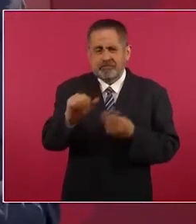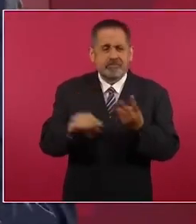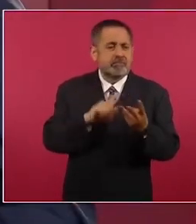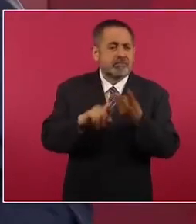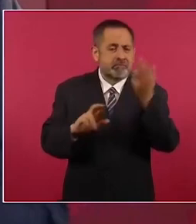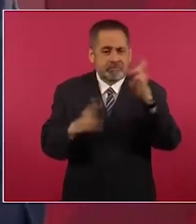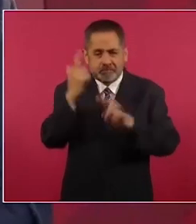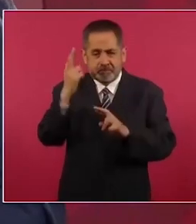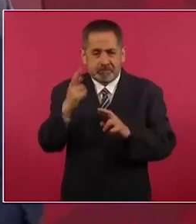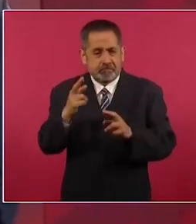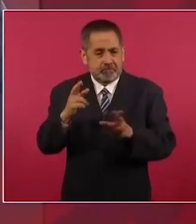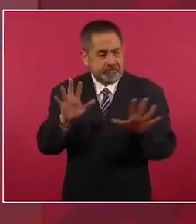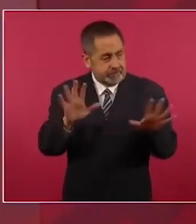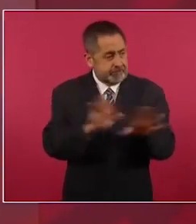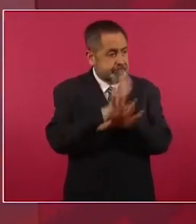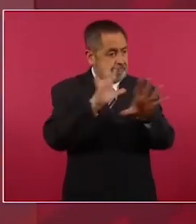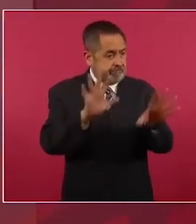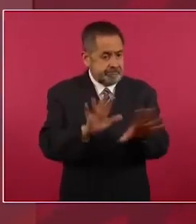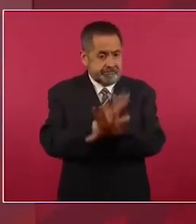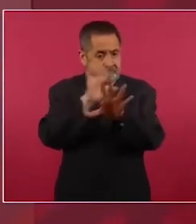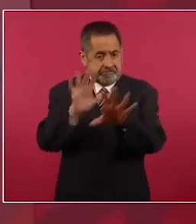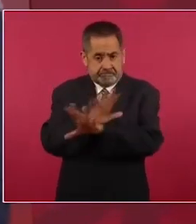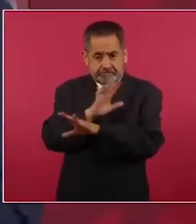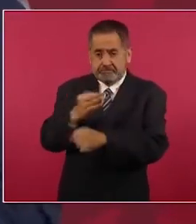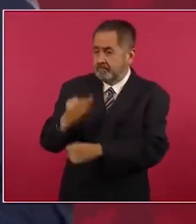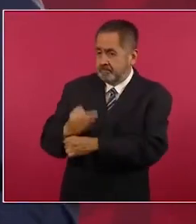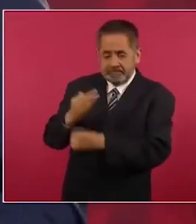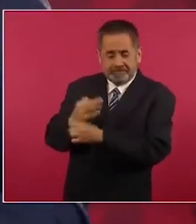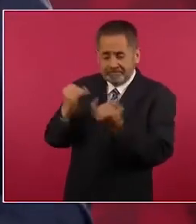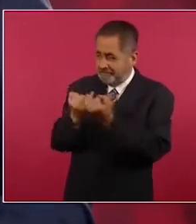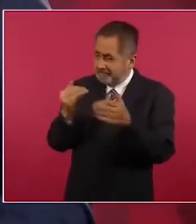Entonces, esto es lo que lleva